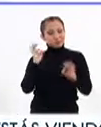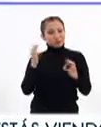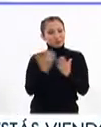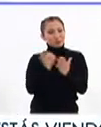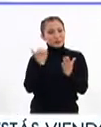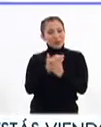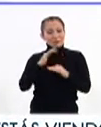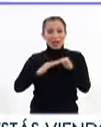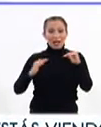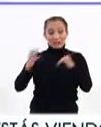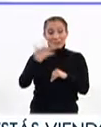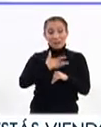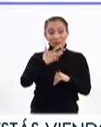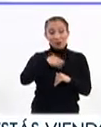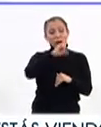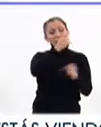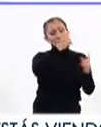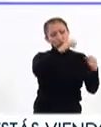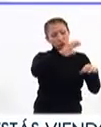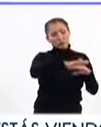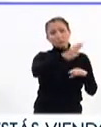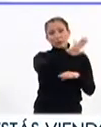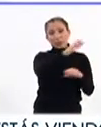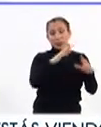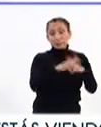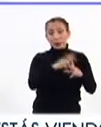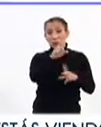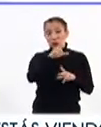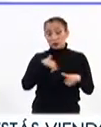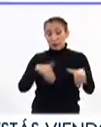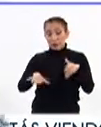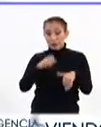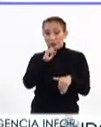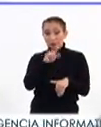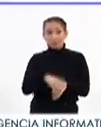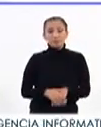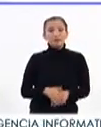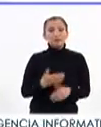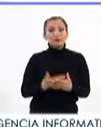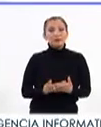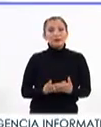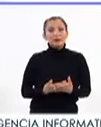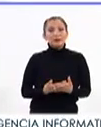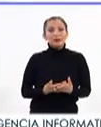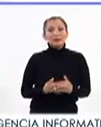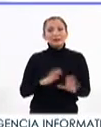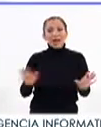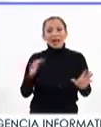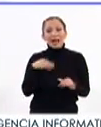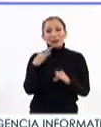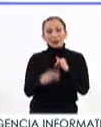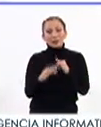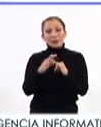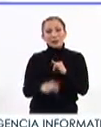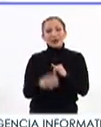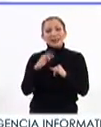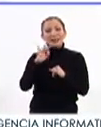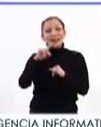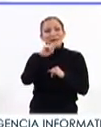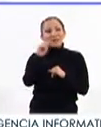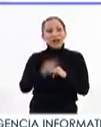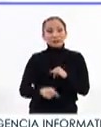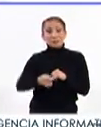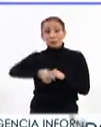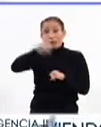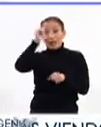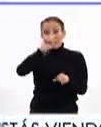más medallistas, porque ya tenemos algunos, sobre todo en el boxeo y la caminata también. Vamos a hacer, más bien llegamos así al final de esta emisión de Interfaz,